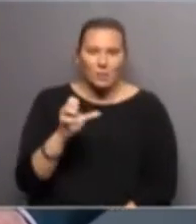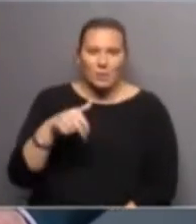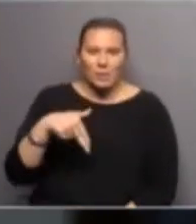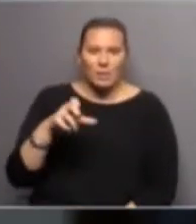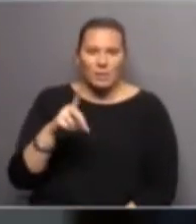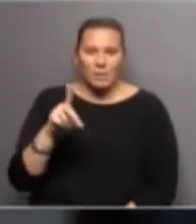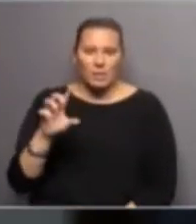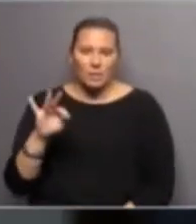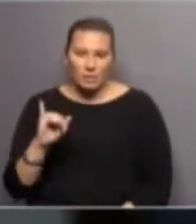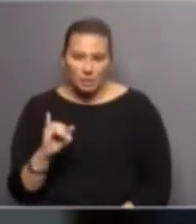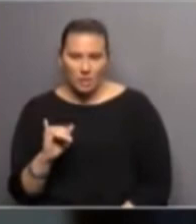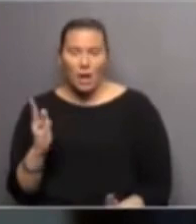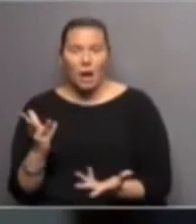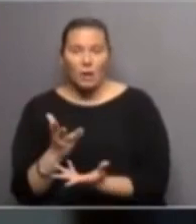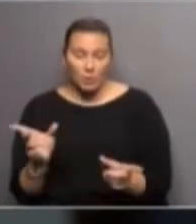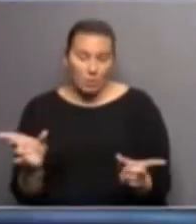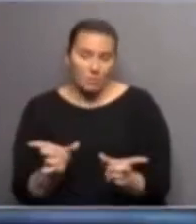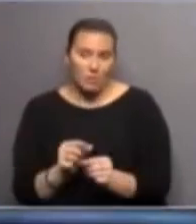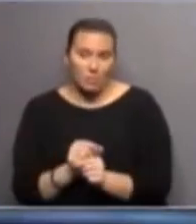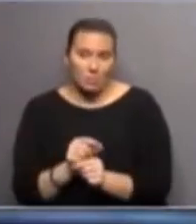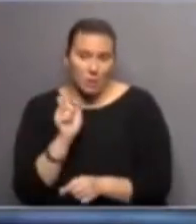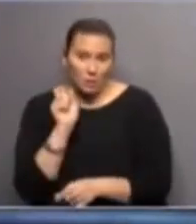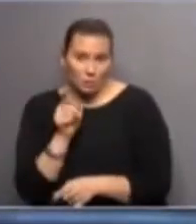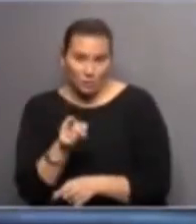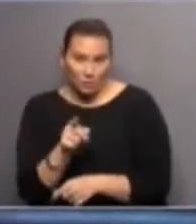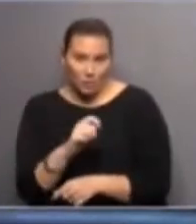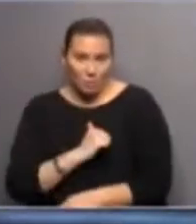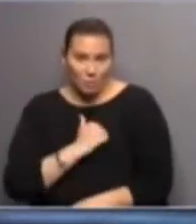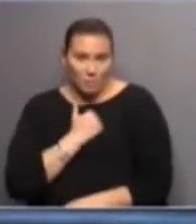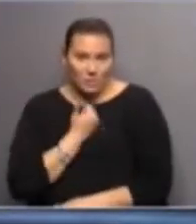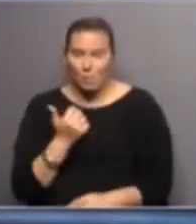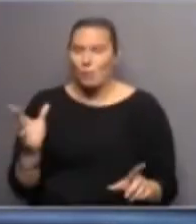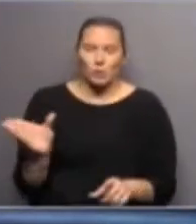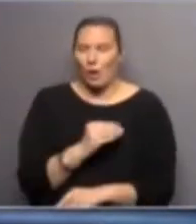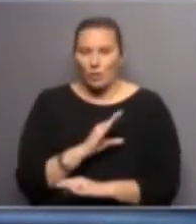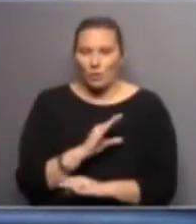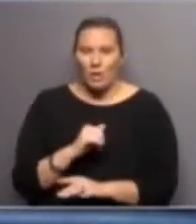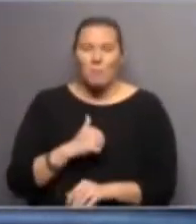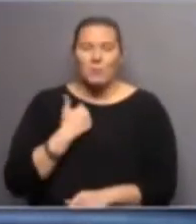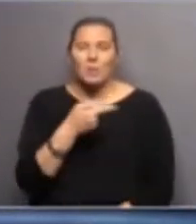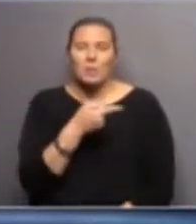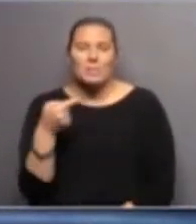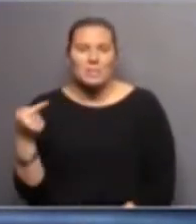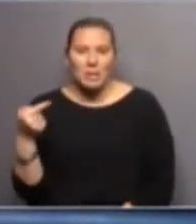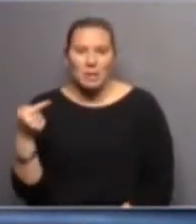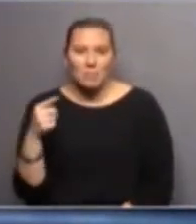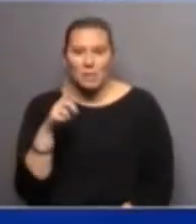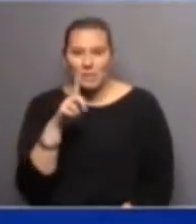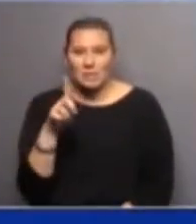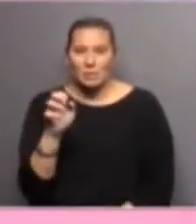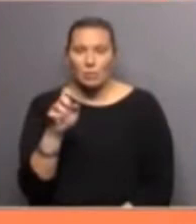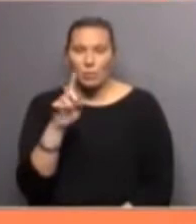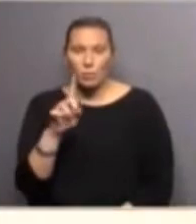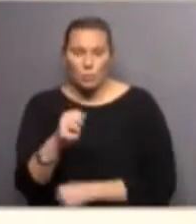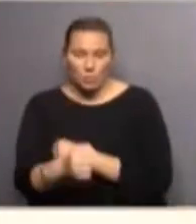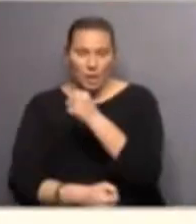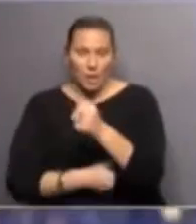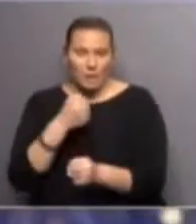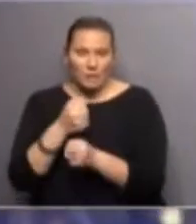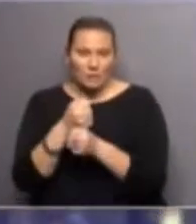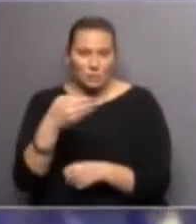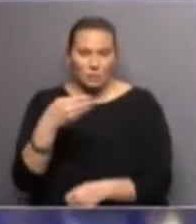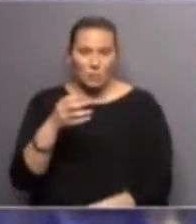ahora vamos a tener el honor de irnos justamente contigo, porque aprovechando, ya aprovechamos todo, aprovechando que es la semana de los 101 años del nacimiento